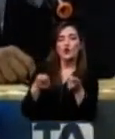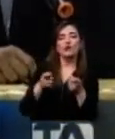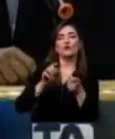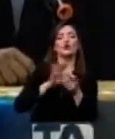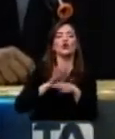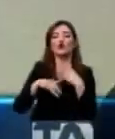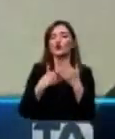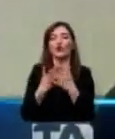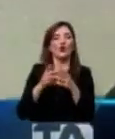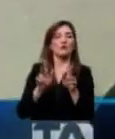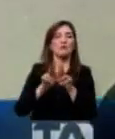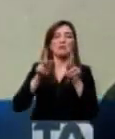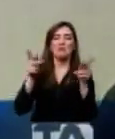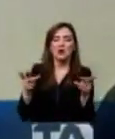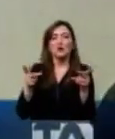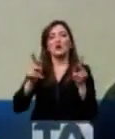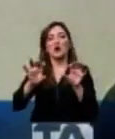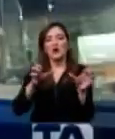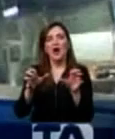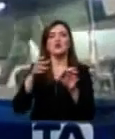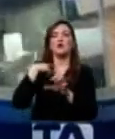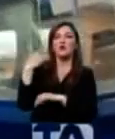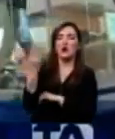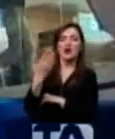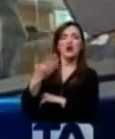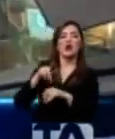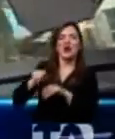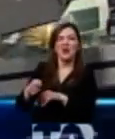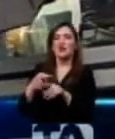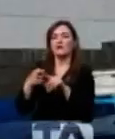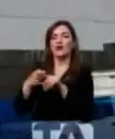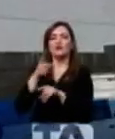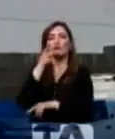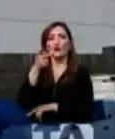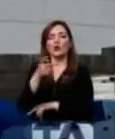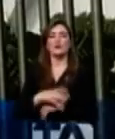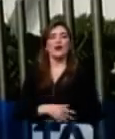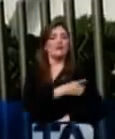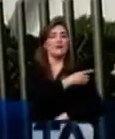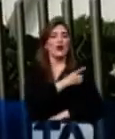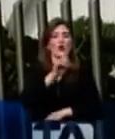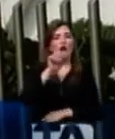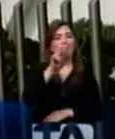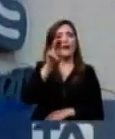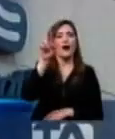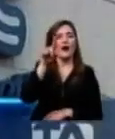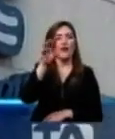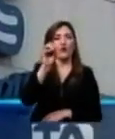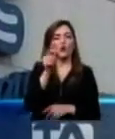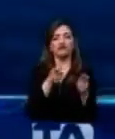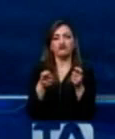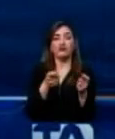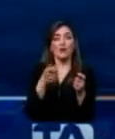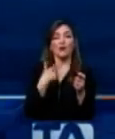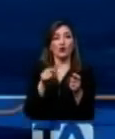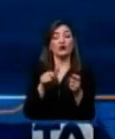fernando alvarado como el primer delegado del presidente esta unidad tenía como funciones el manejo del paquete accionario de estos medios